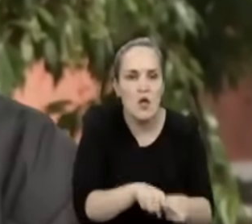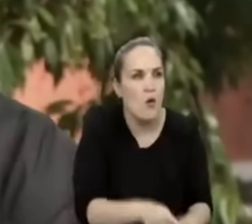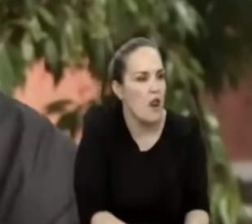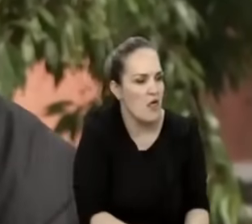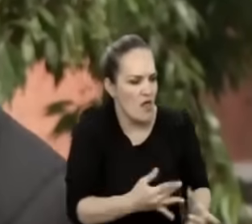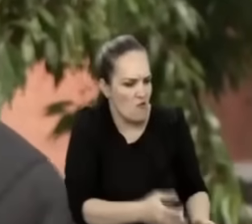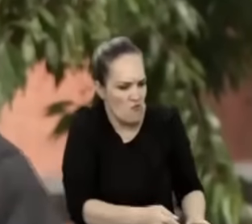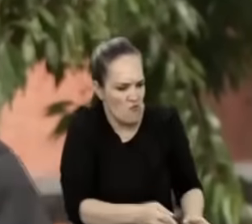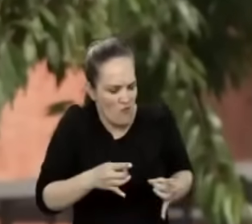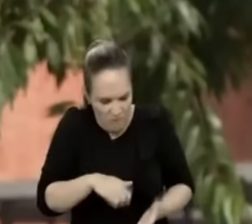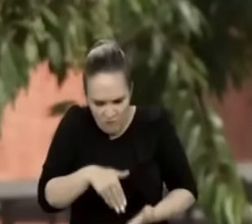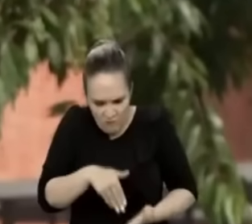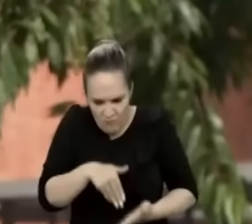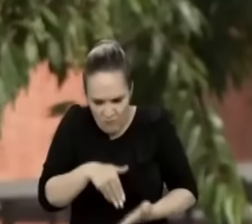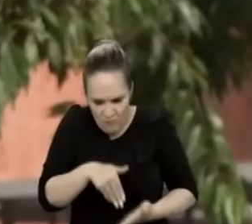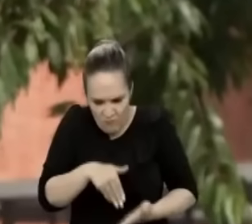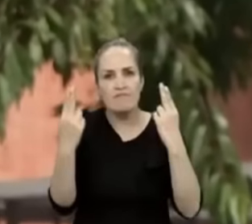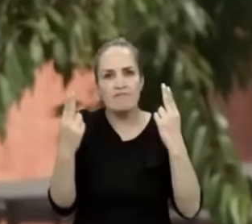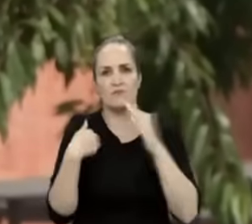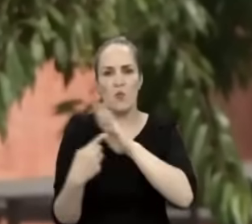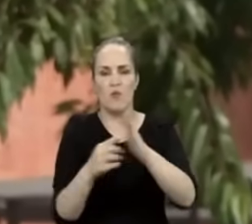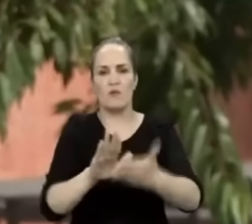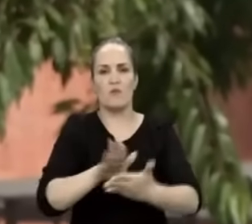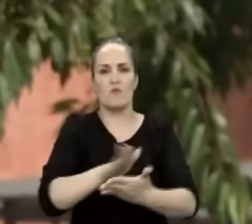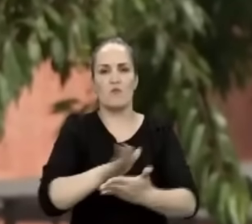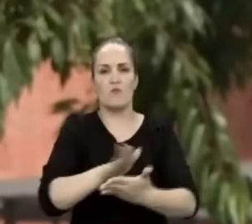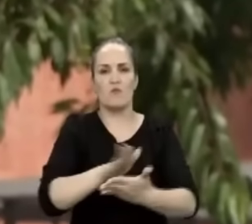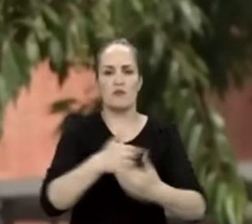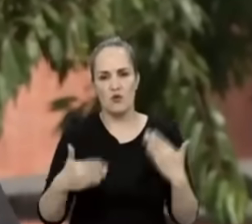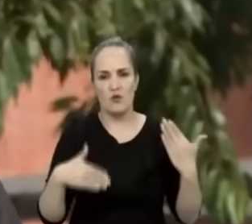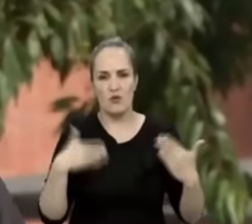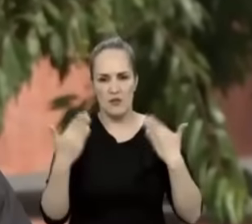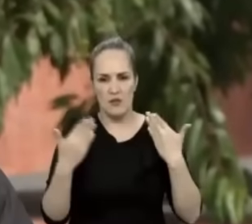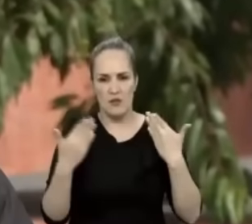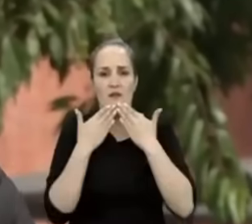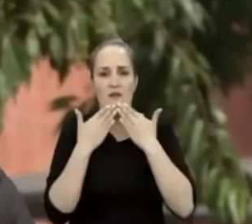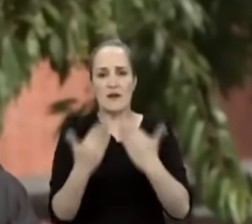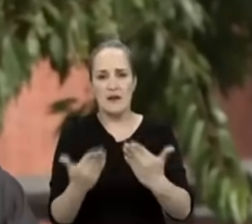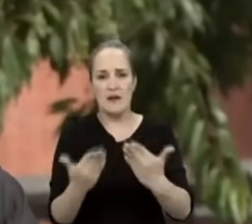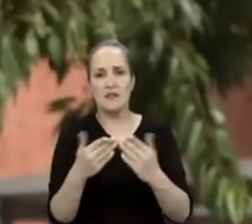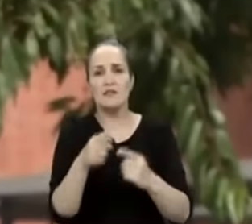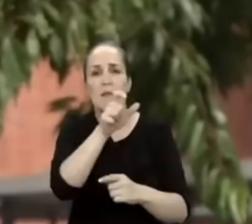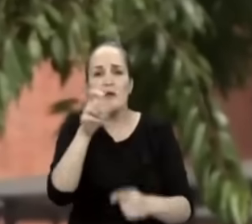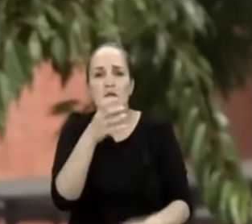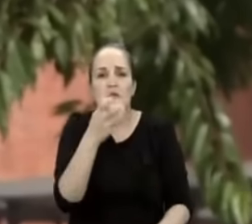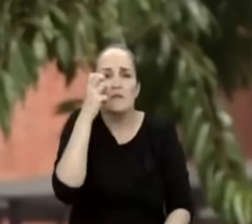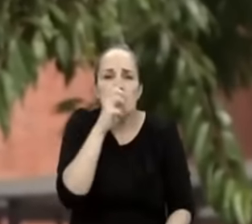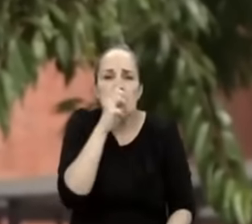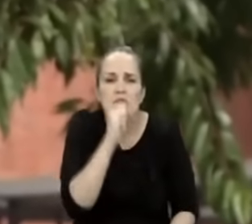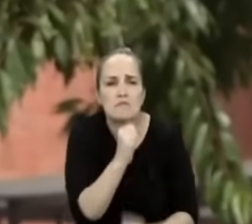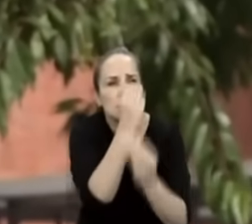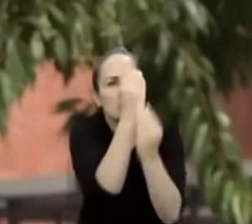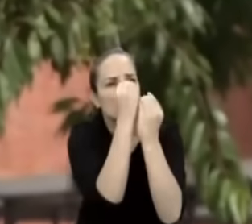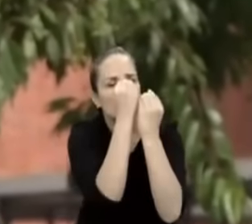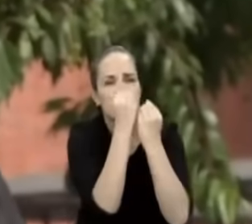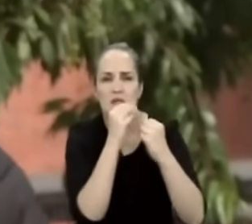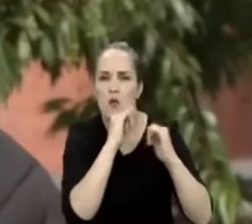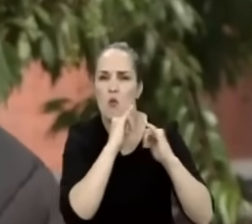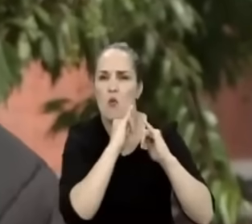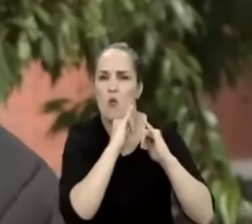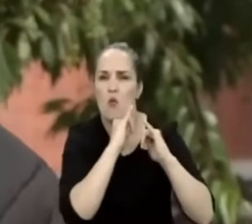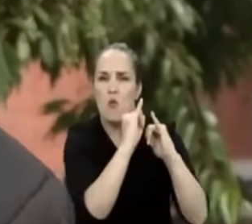para crear esas canciones en lengua propia. Y me siento muy contento gracias a los abuelos del territorio que siempre han